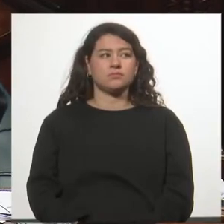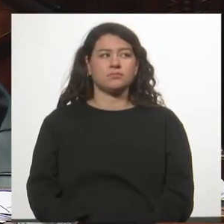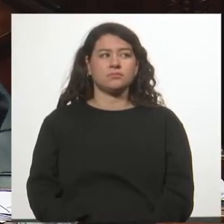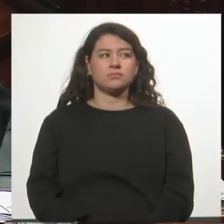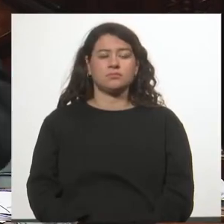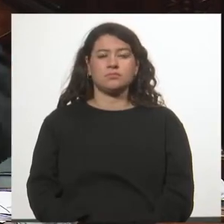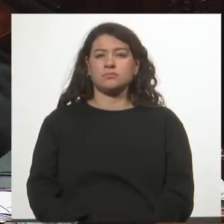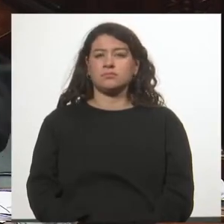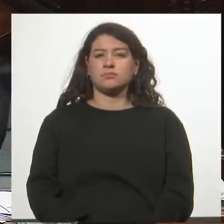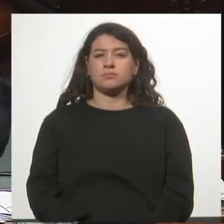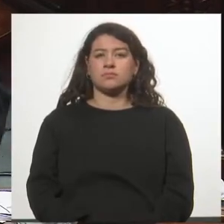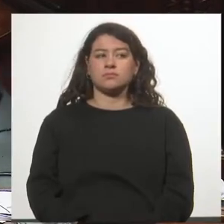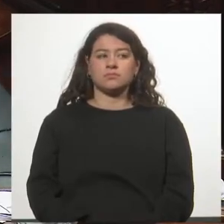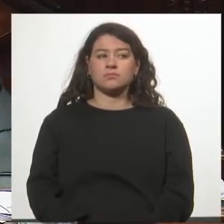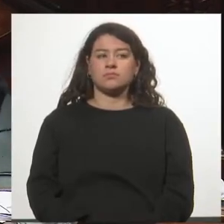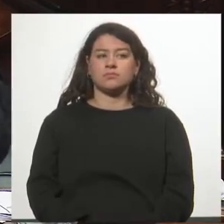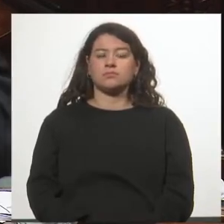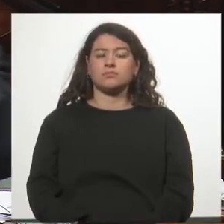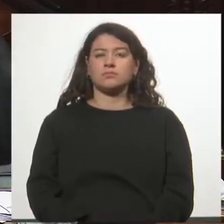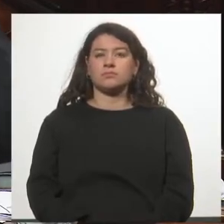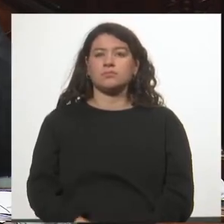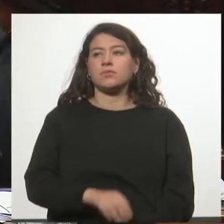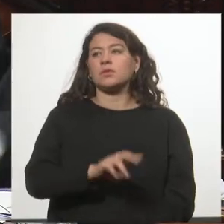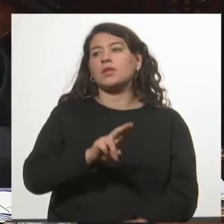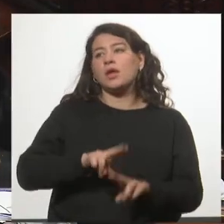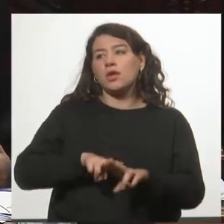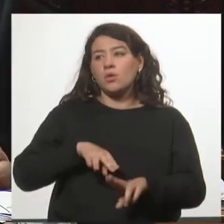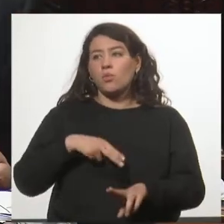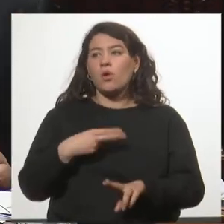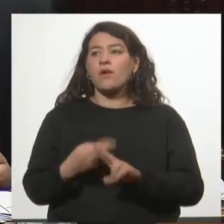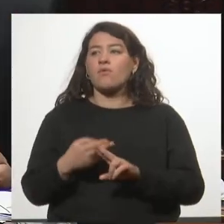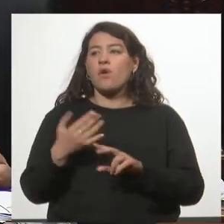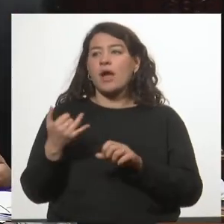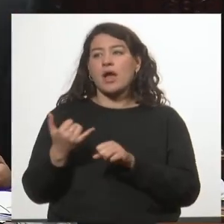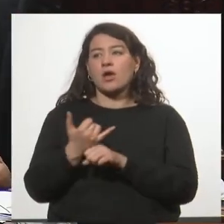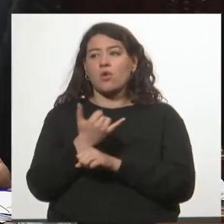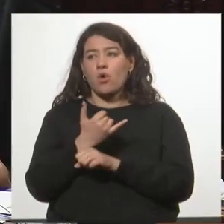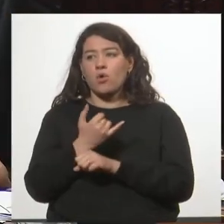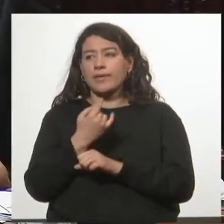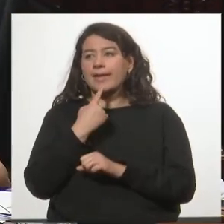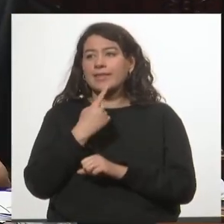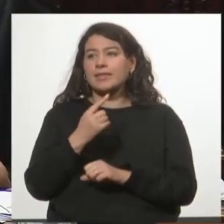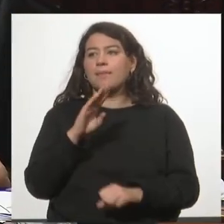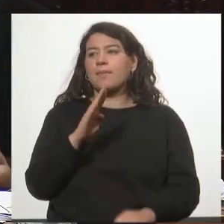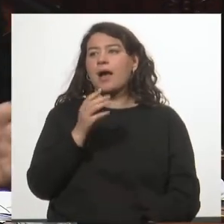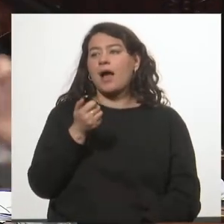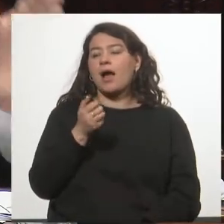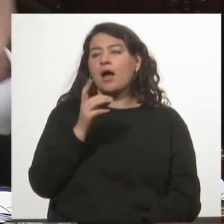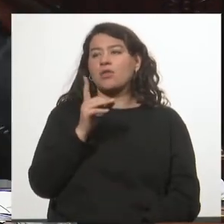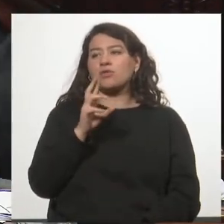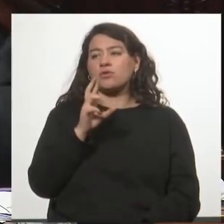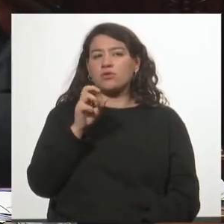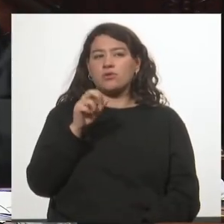aparece otra vez el error en la mención de los padrones